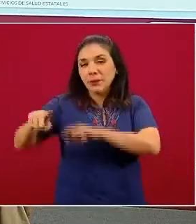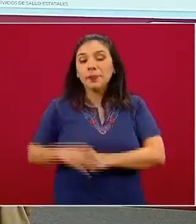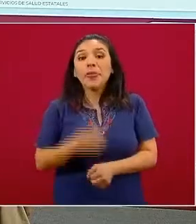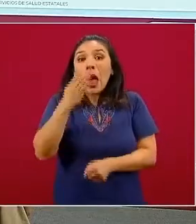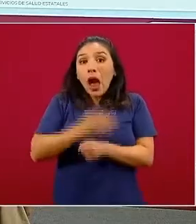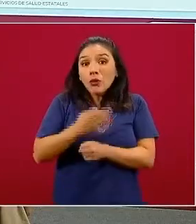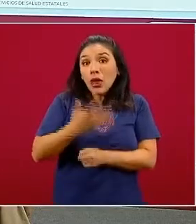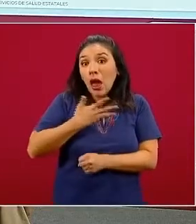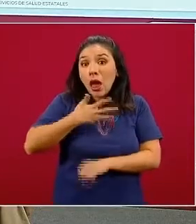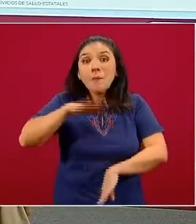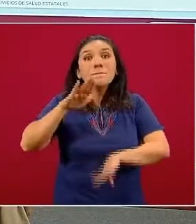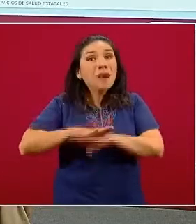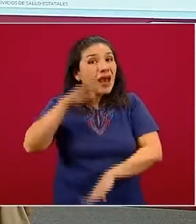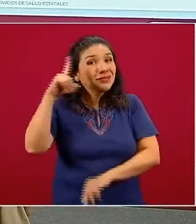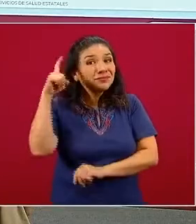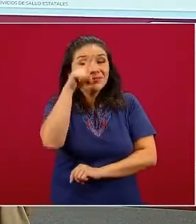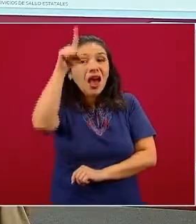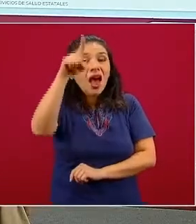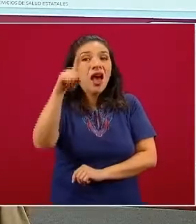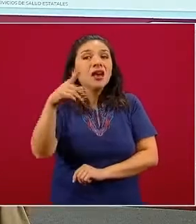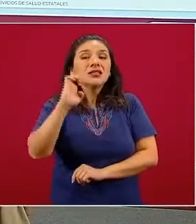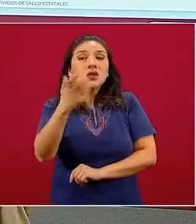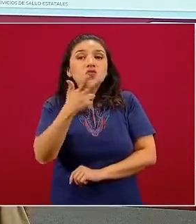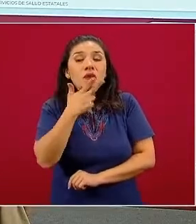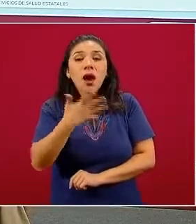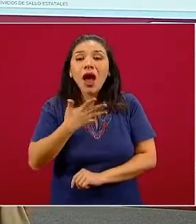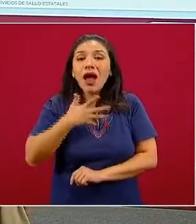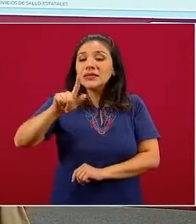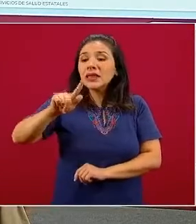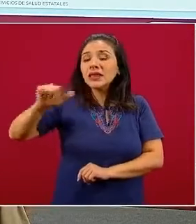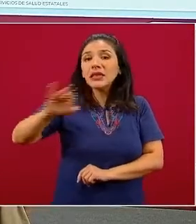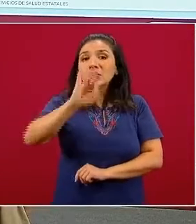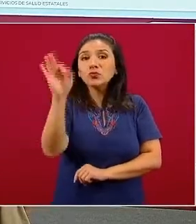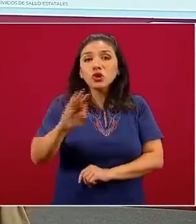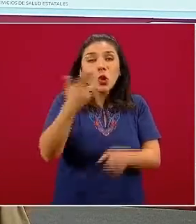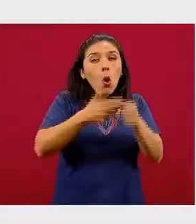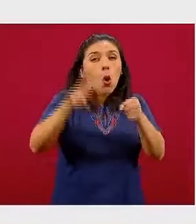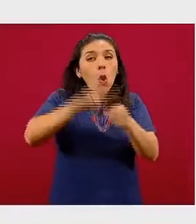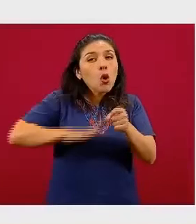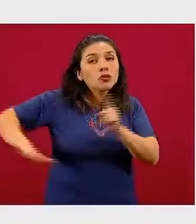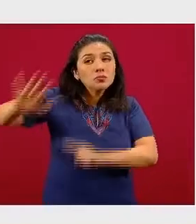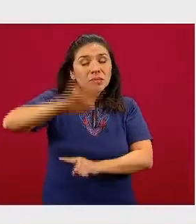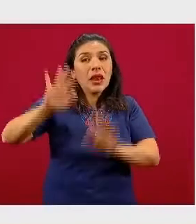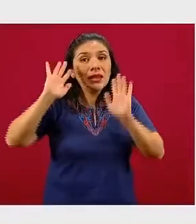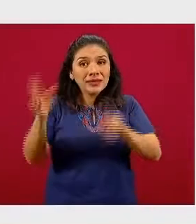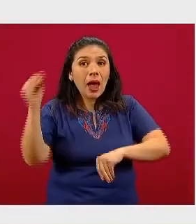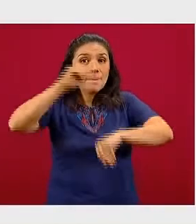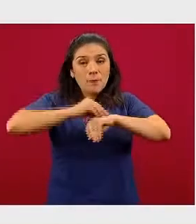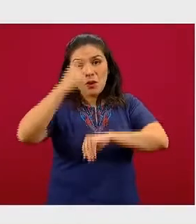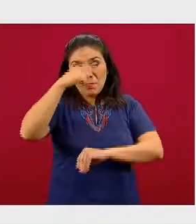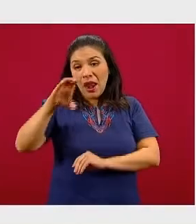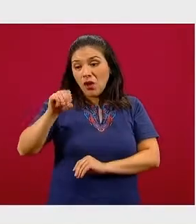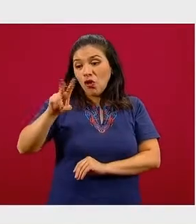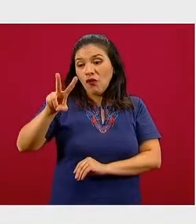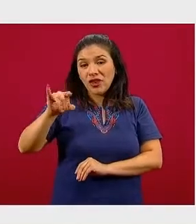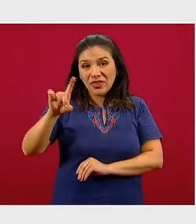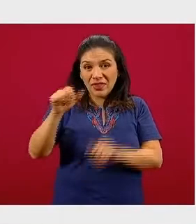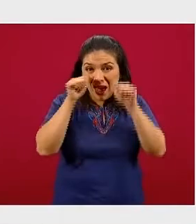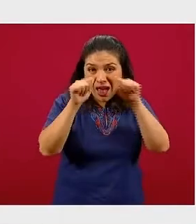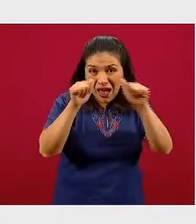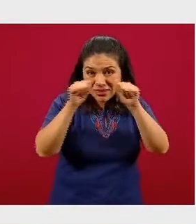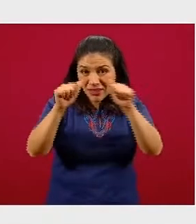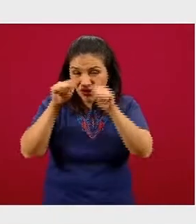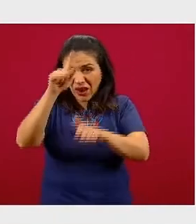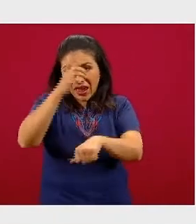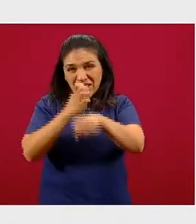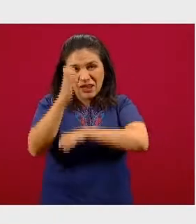momento tenemos el mayor reto en Chihuahua. 76% de los hospitales que fueron designados para la atención de COVID